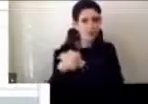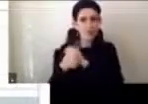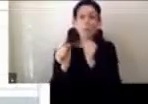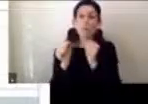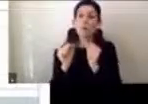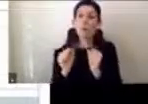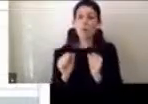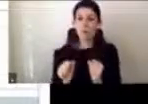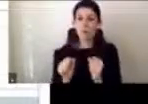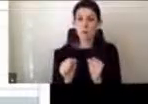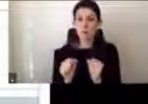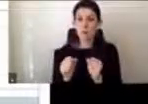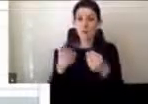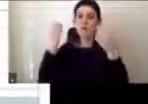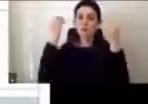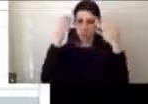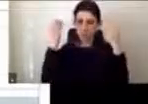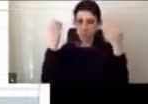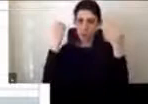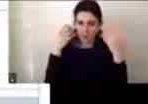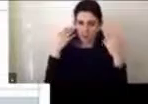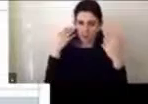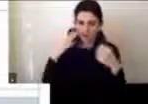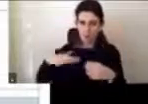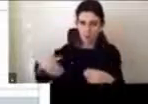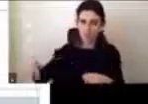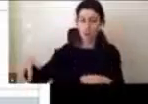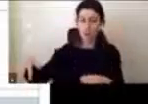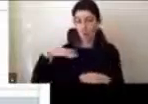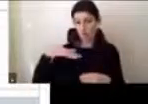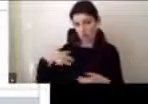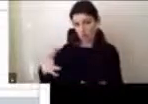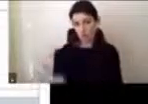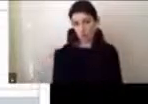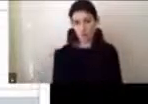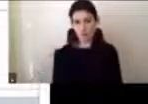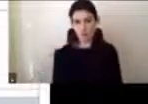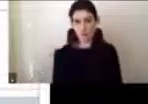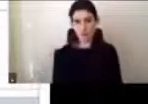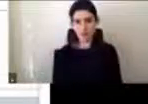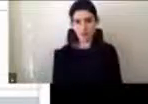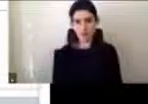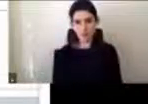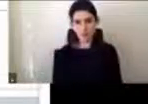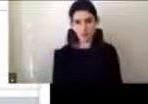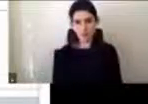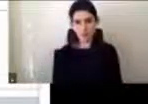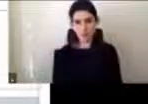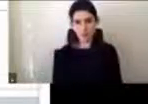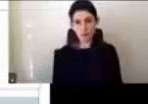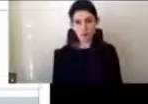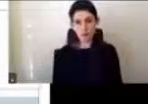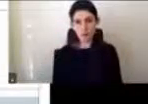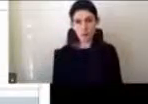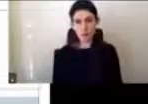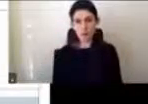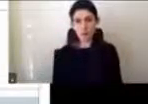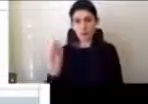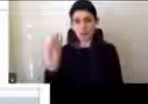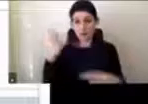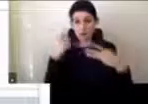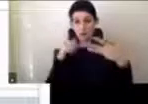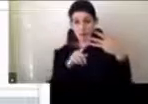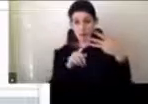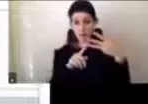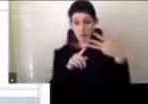sacar aprendizajes de esta situación. Y la tercera condición en la cual